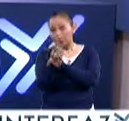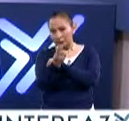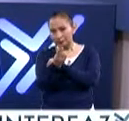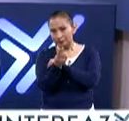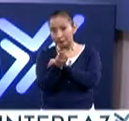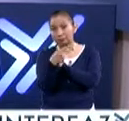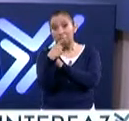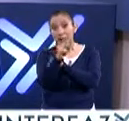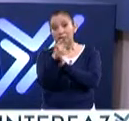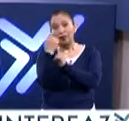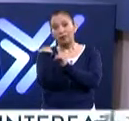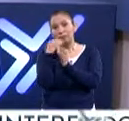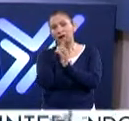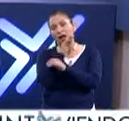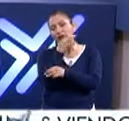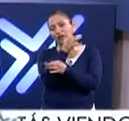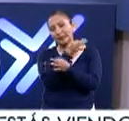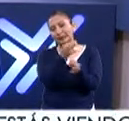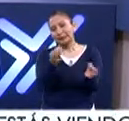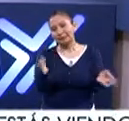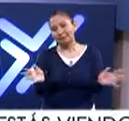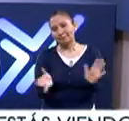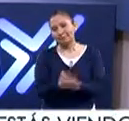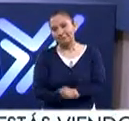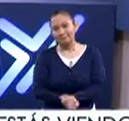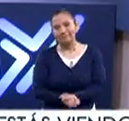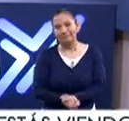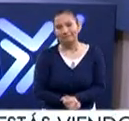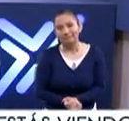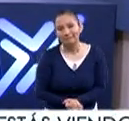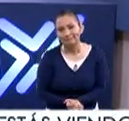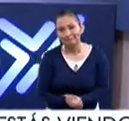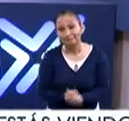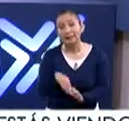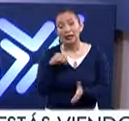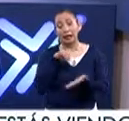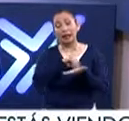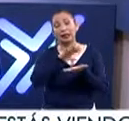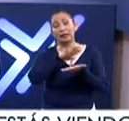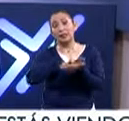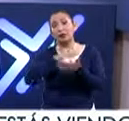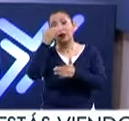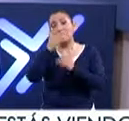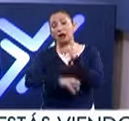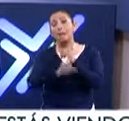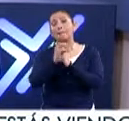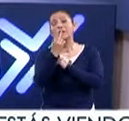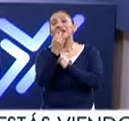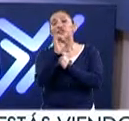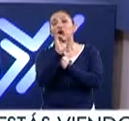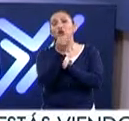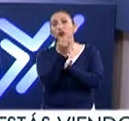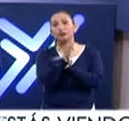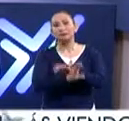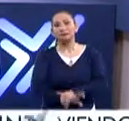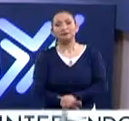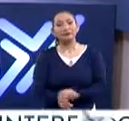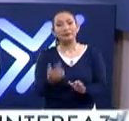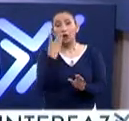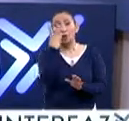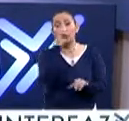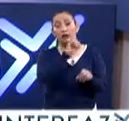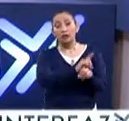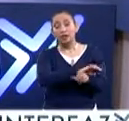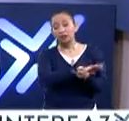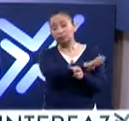pero les tengo una mala noticia las inscripciones se cerraron el 25 de octubre a tan sólo